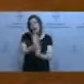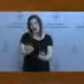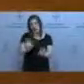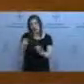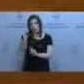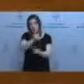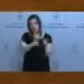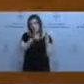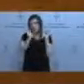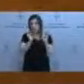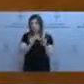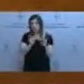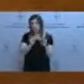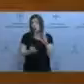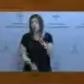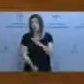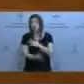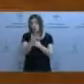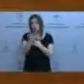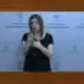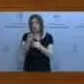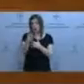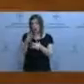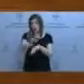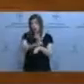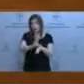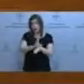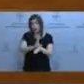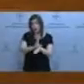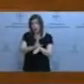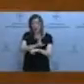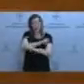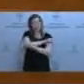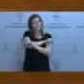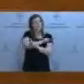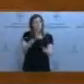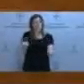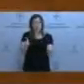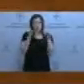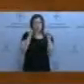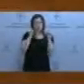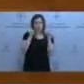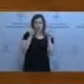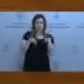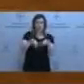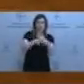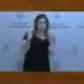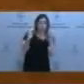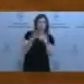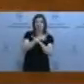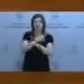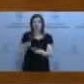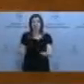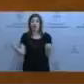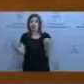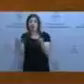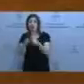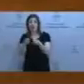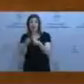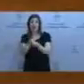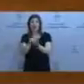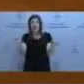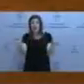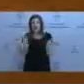que se encontró cuando llegó a la consejería, ni con los profesores, ni de la pública, ni de la concertada, ni tan siquiera de ningún otro